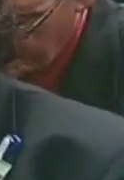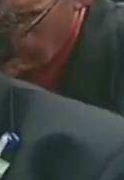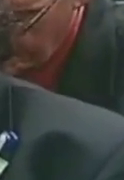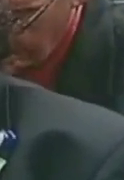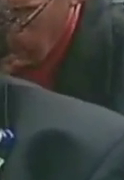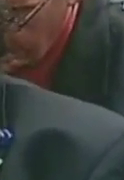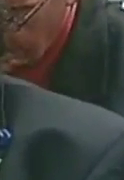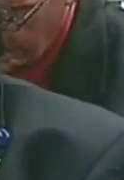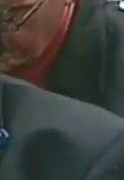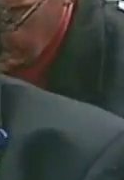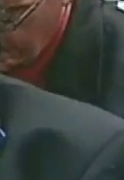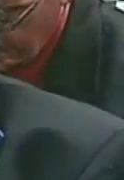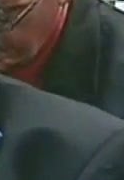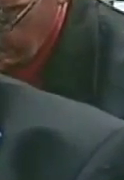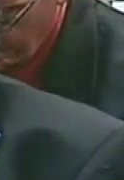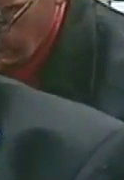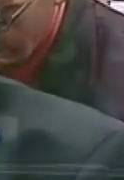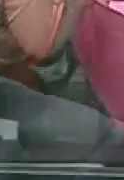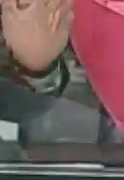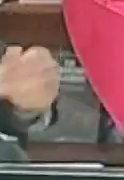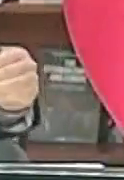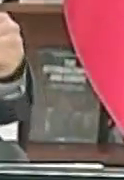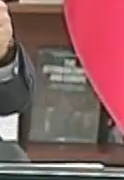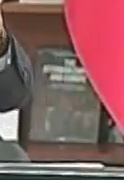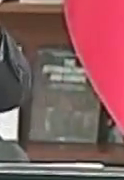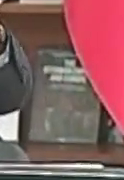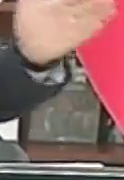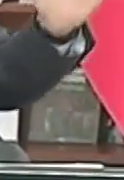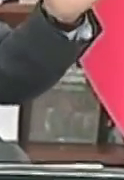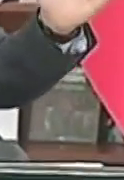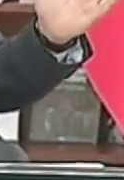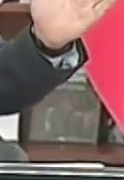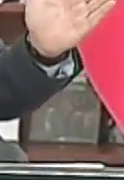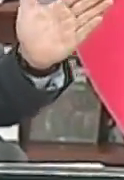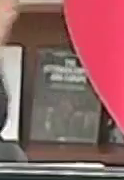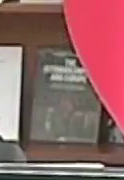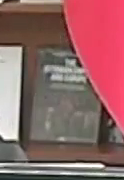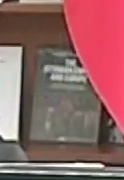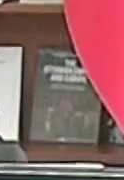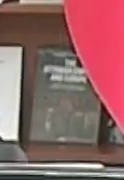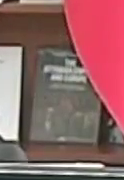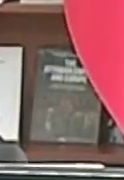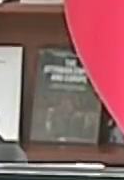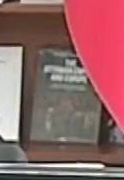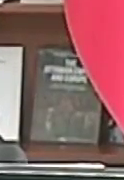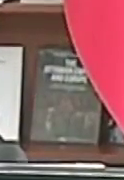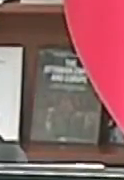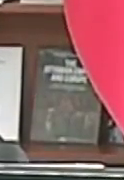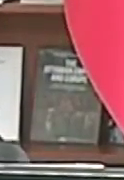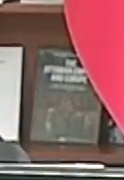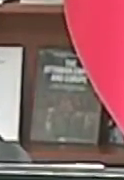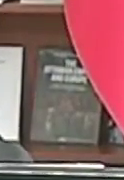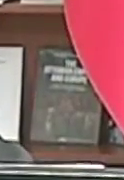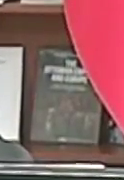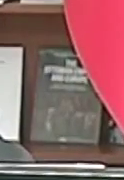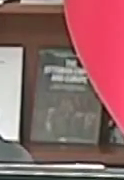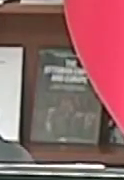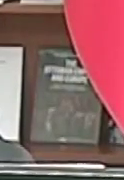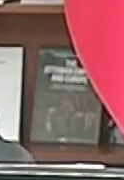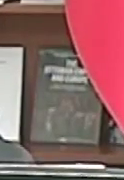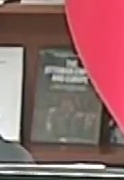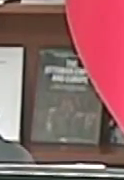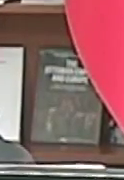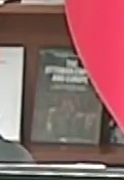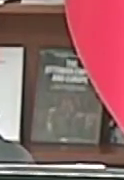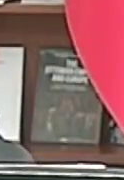de Caracas dejen ese prejuicio en su casa y se vengan hasta acá para conocer estos hermosos espacios de la Caracas histórica. Tenemos como homenajeada a